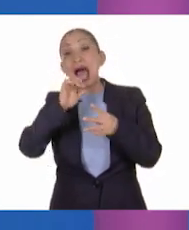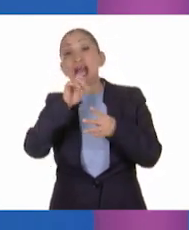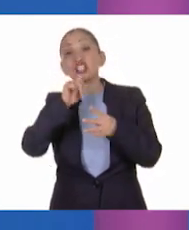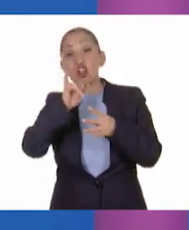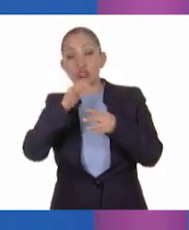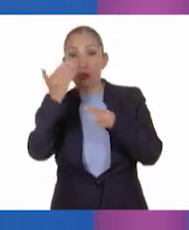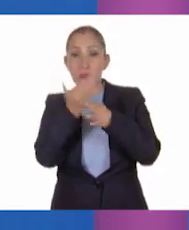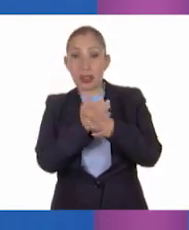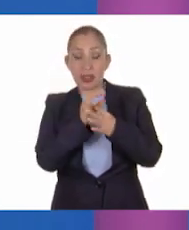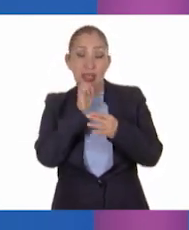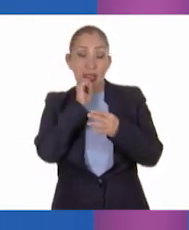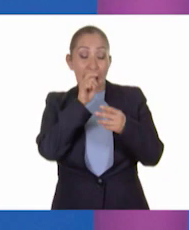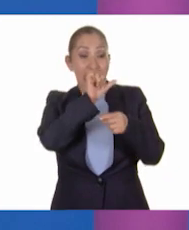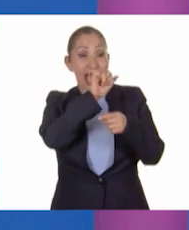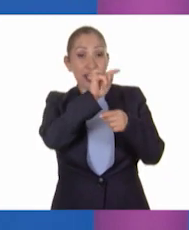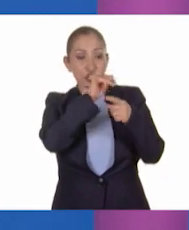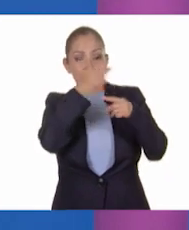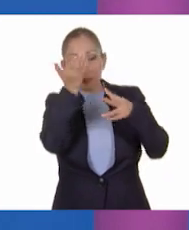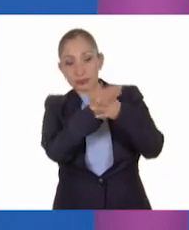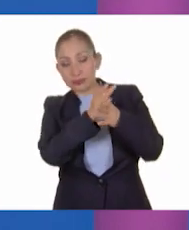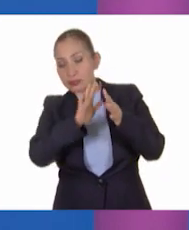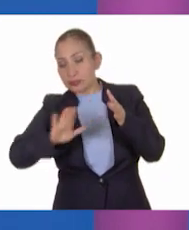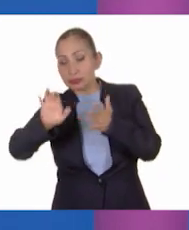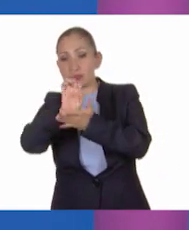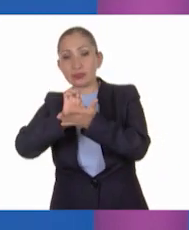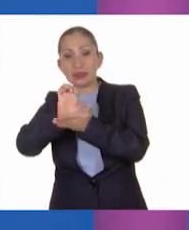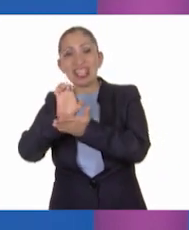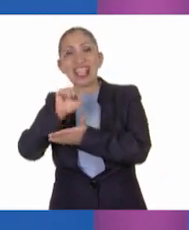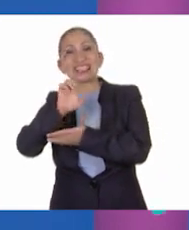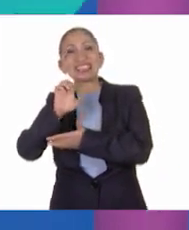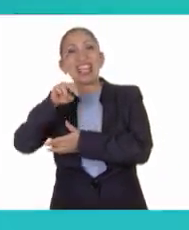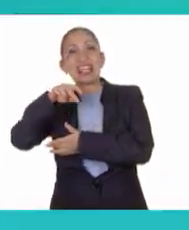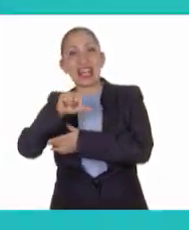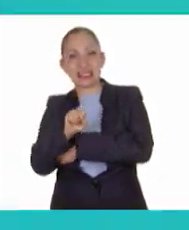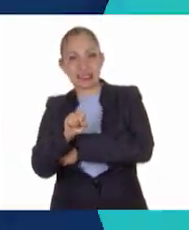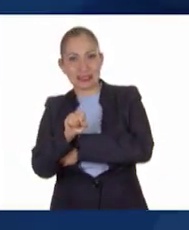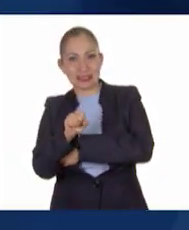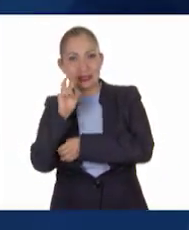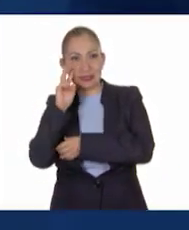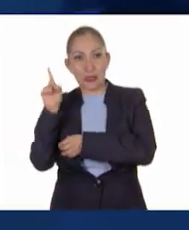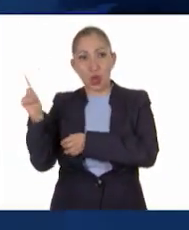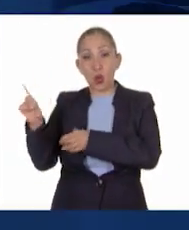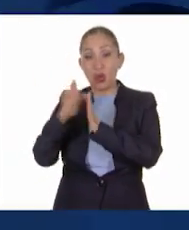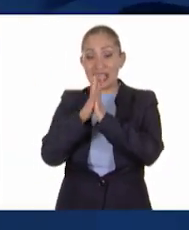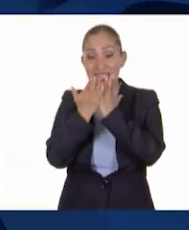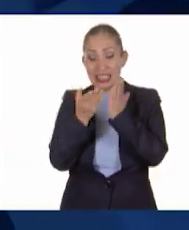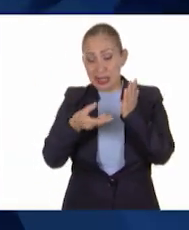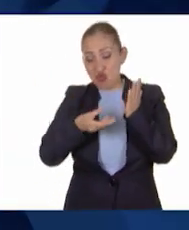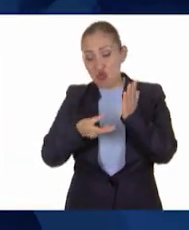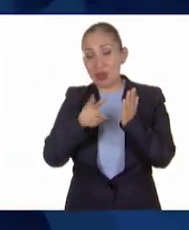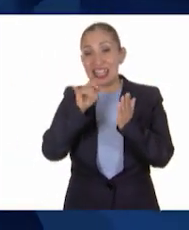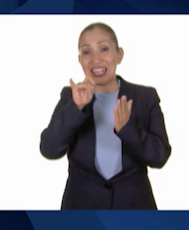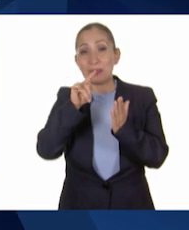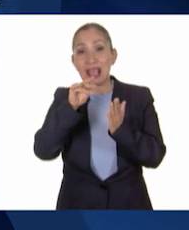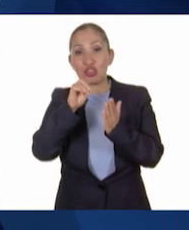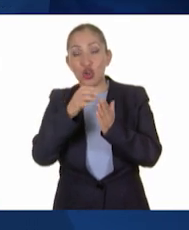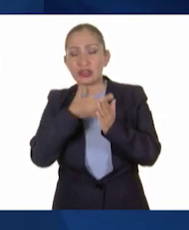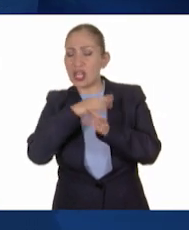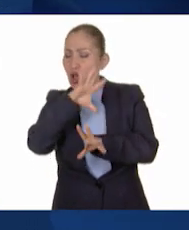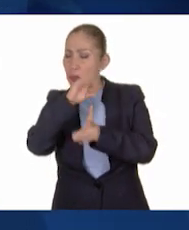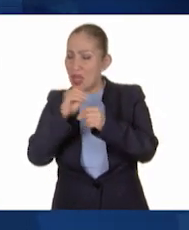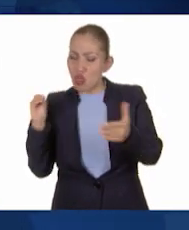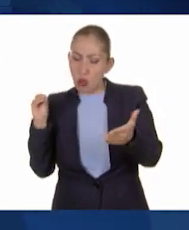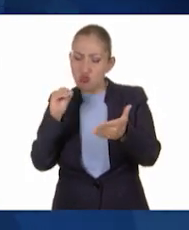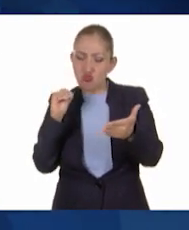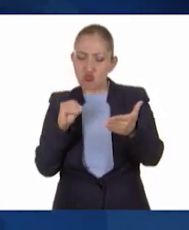se dividen, a su vez, en escenas. Y como pueden verlo en pantalla, un libreto teatral incluye todas